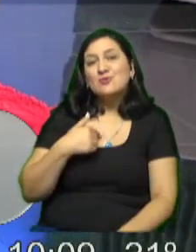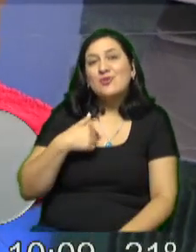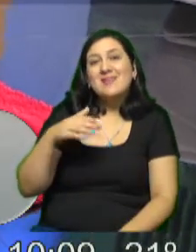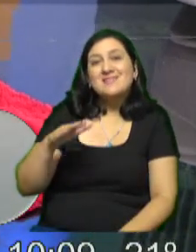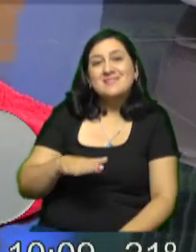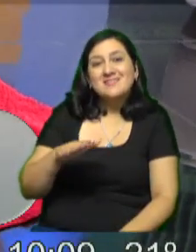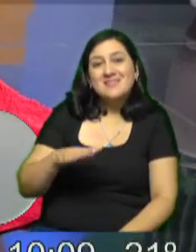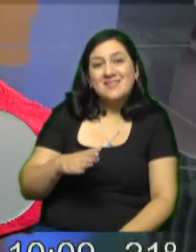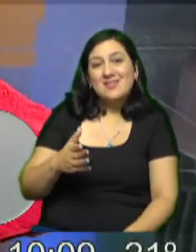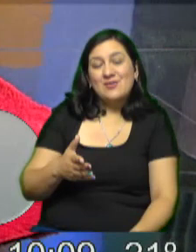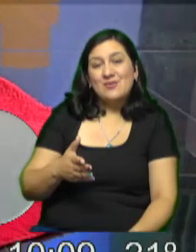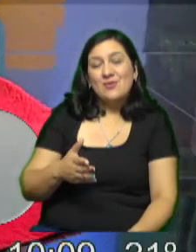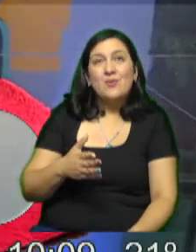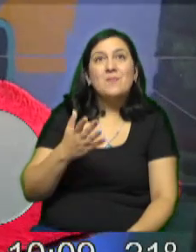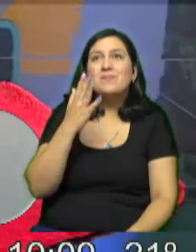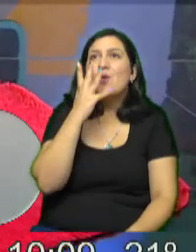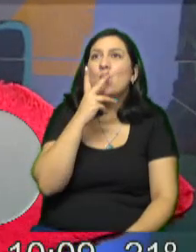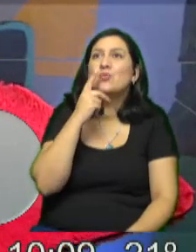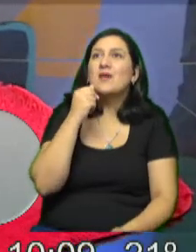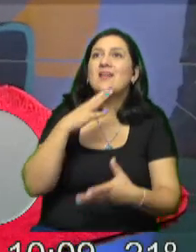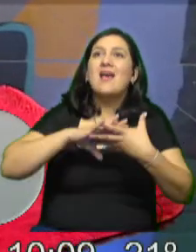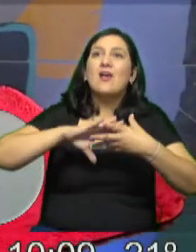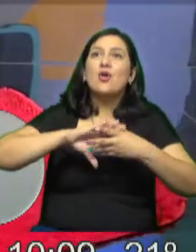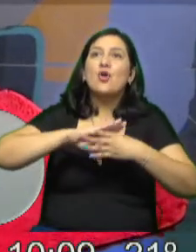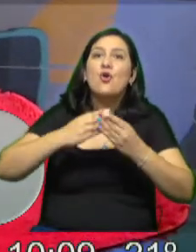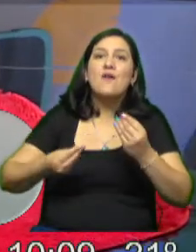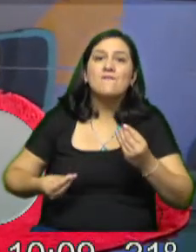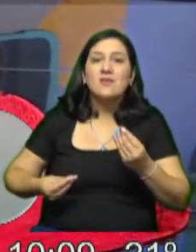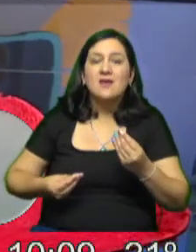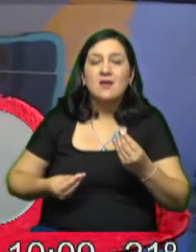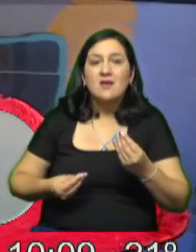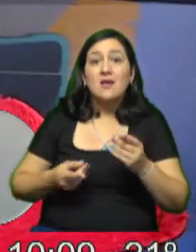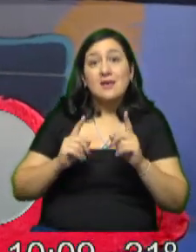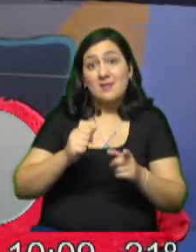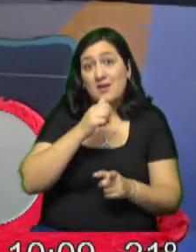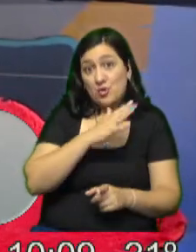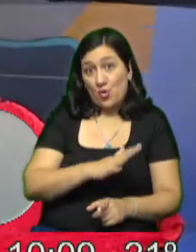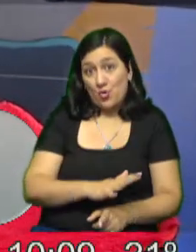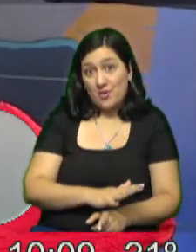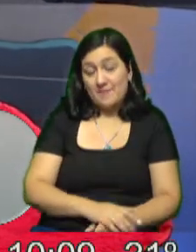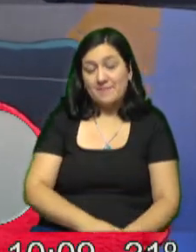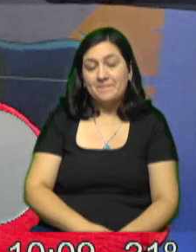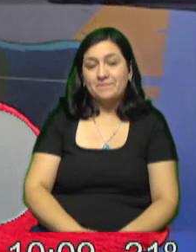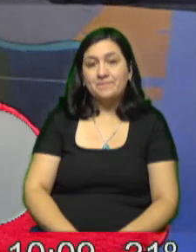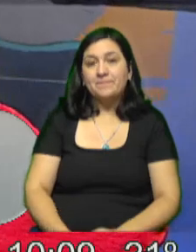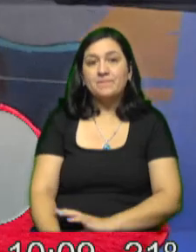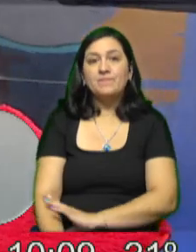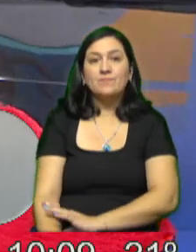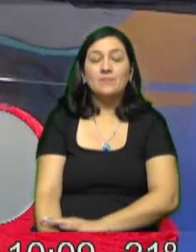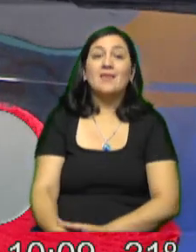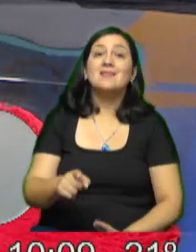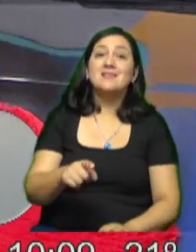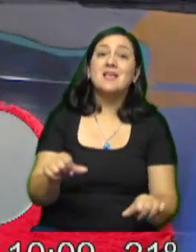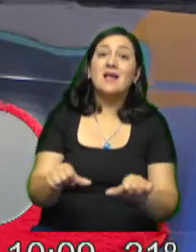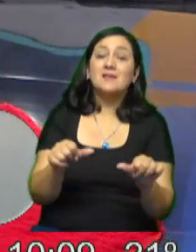¿no? Desde la escuela, gusto por la geografía, a posteriori por la historia. Y en el medio, esa actividad de mi padre,